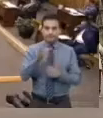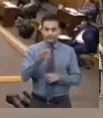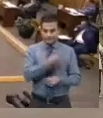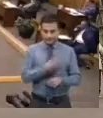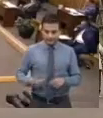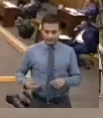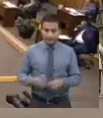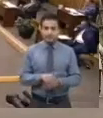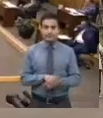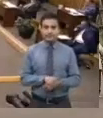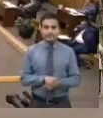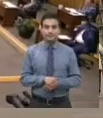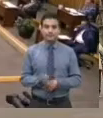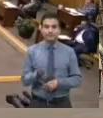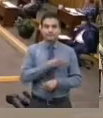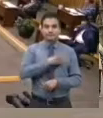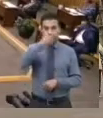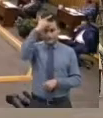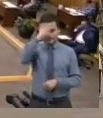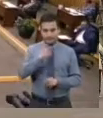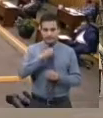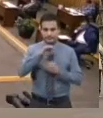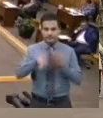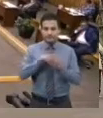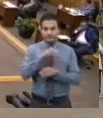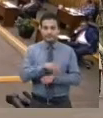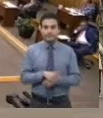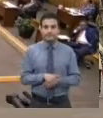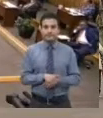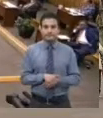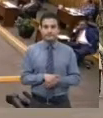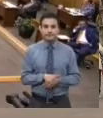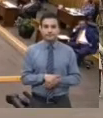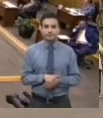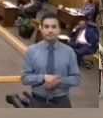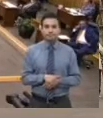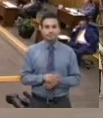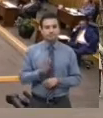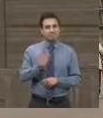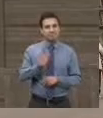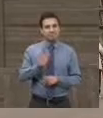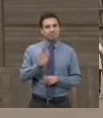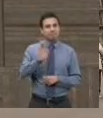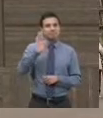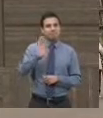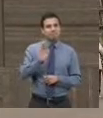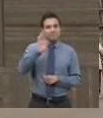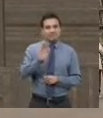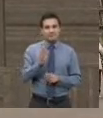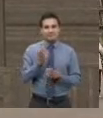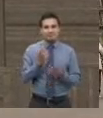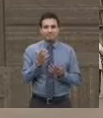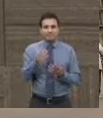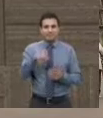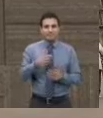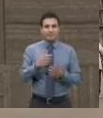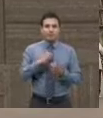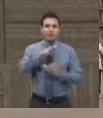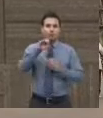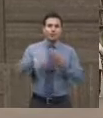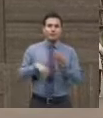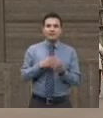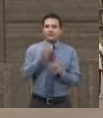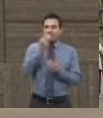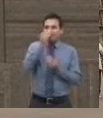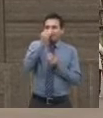presidente. Buenas noches a todos y a todas. Pues pareciera que estamos en la feria del cinismo. Pareciera ser